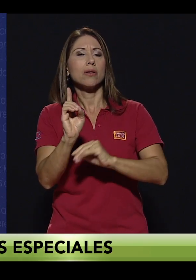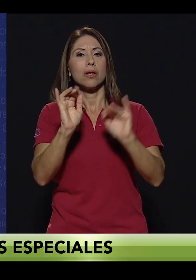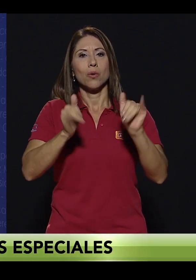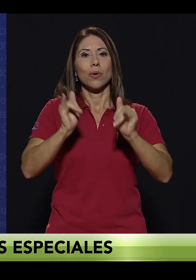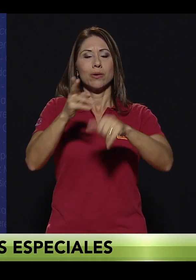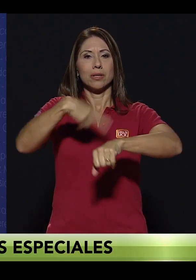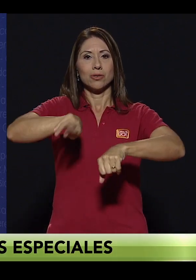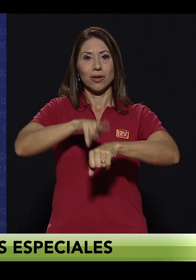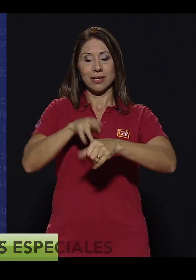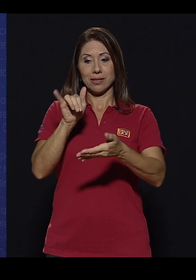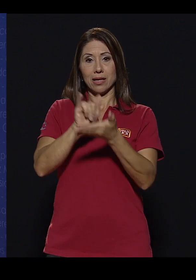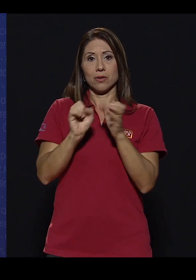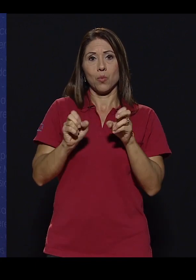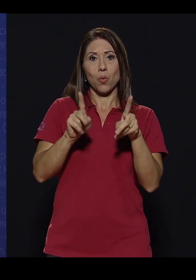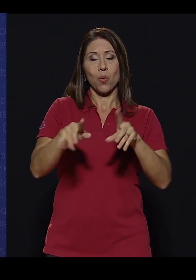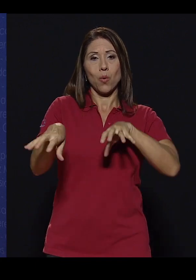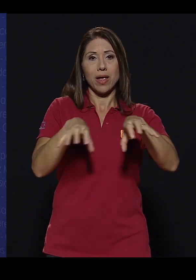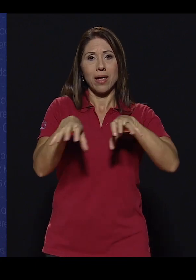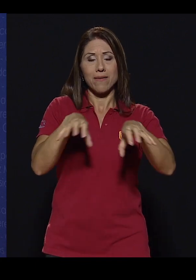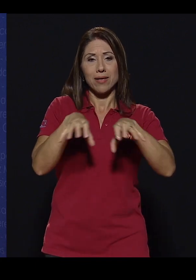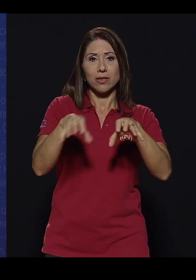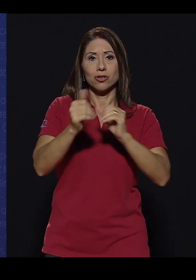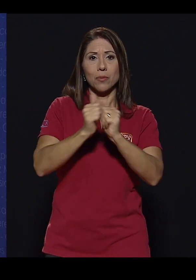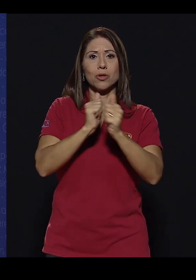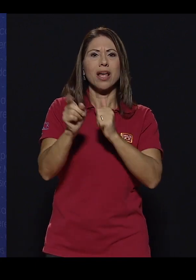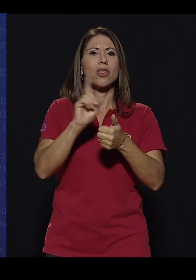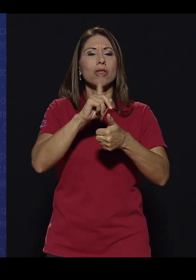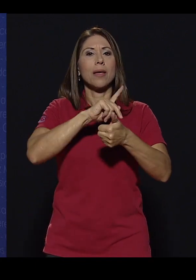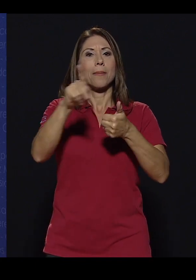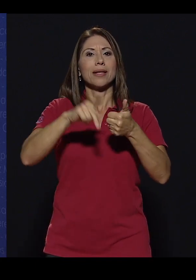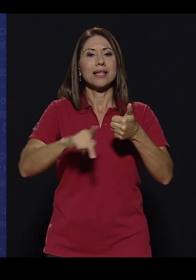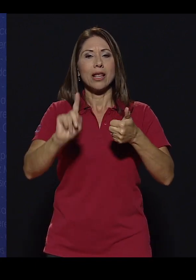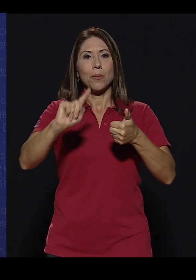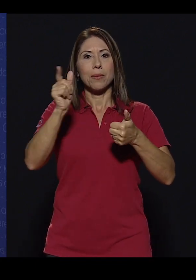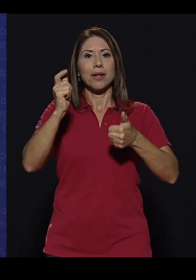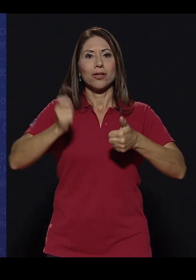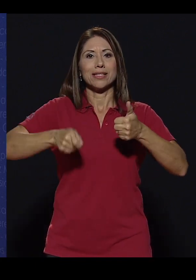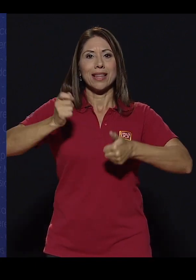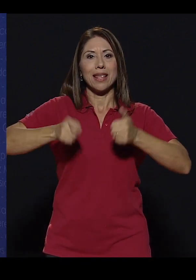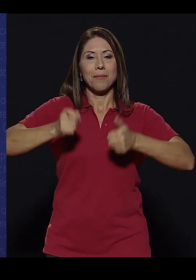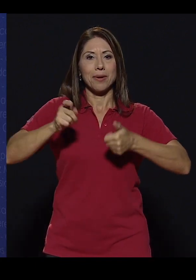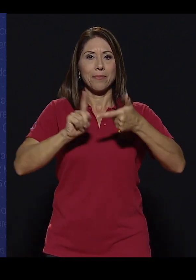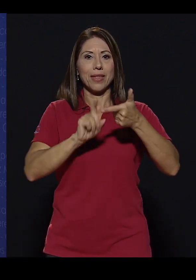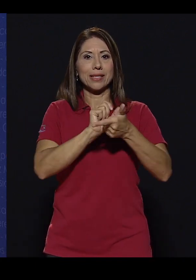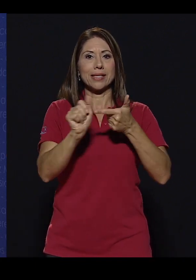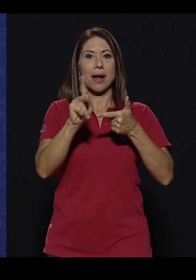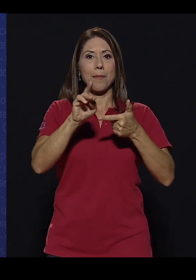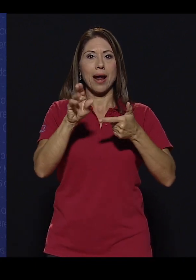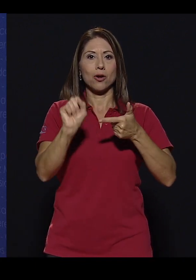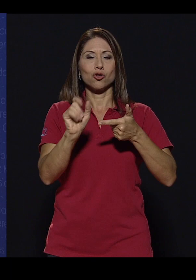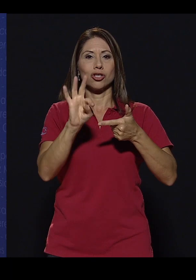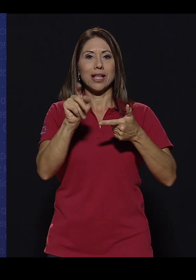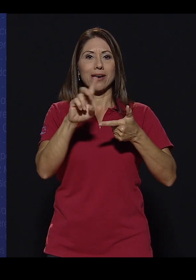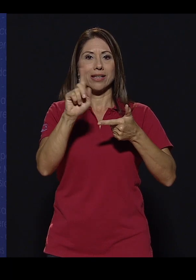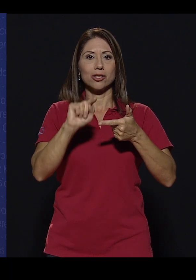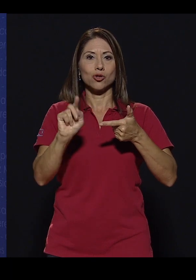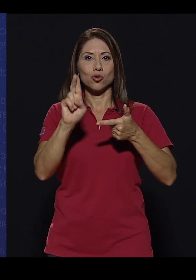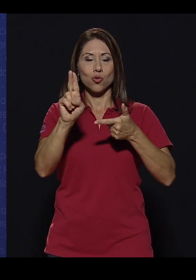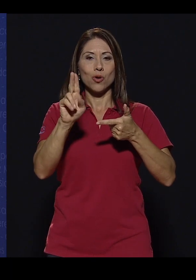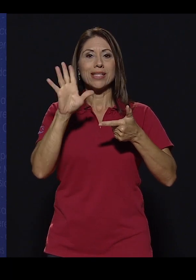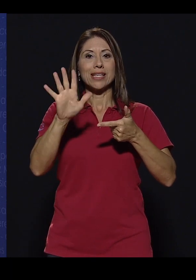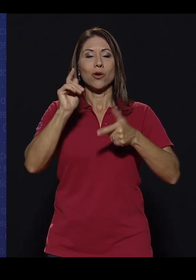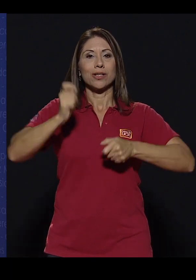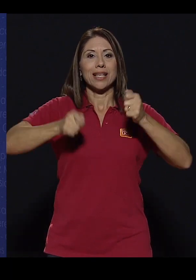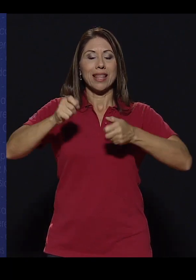en esta ocasión los eventos deportivos se celebrarán en pérez zeledón el primero de septiembre en san marcos de tarrazú el 5 de septiembre